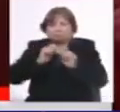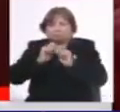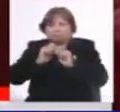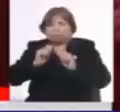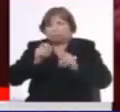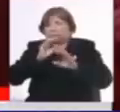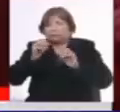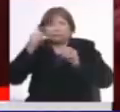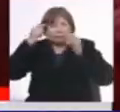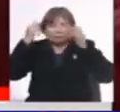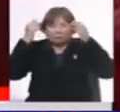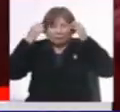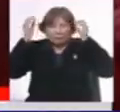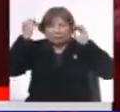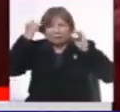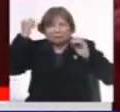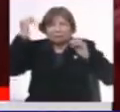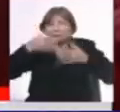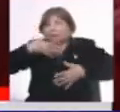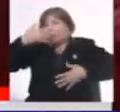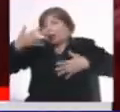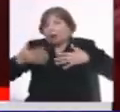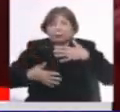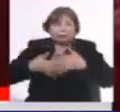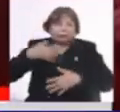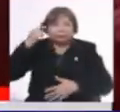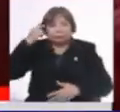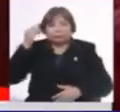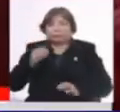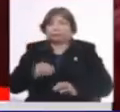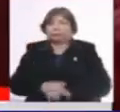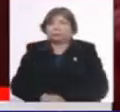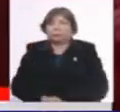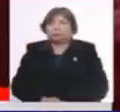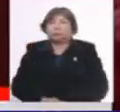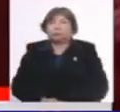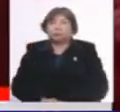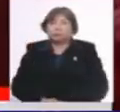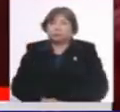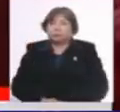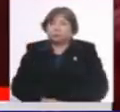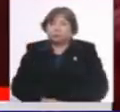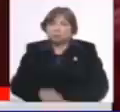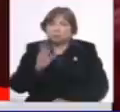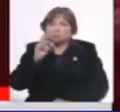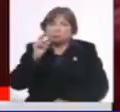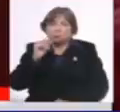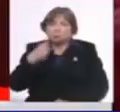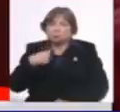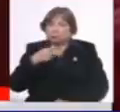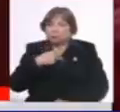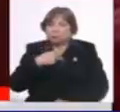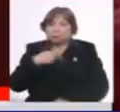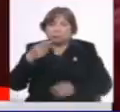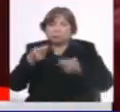o siquiera ha deslizado una expresión en ese sentido. No la hay, no la hay. Nosotros,